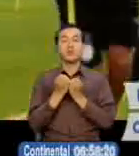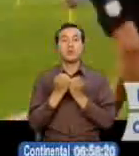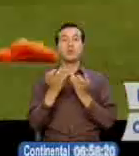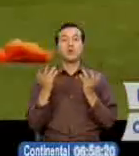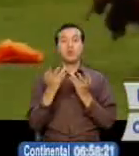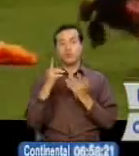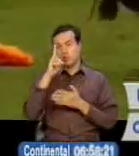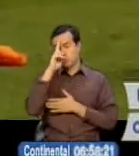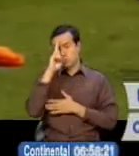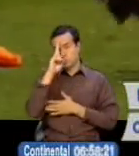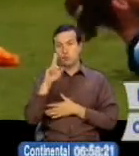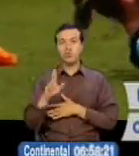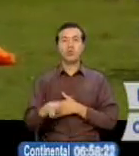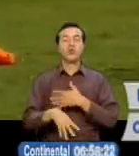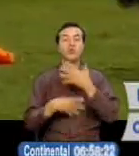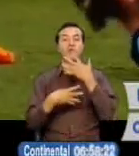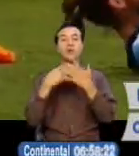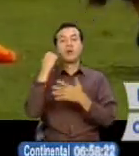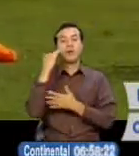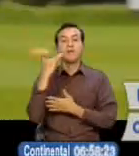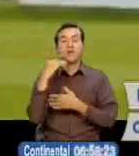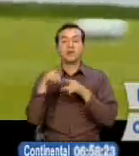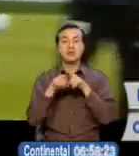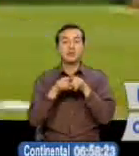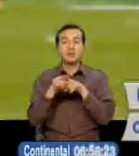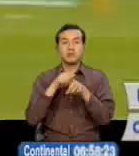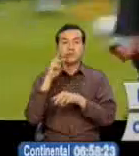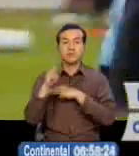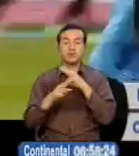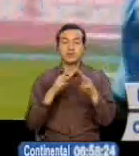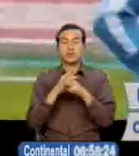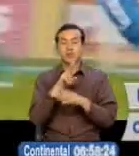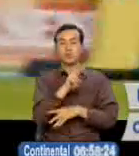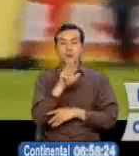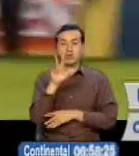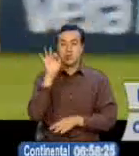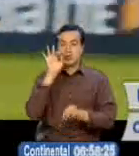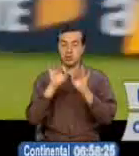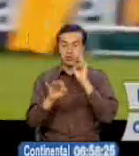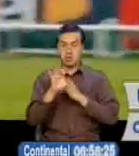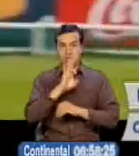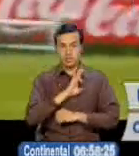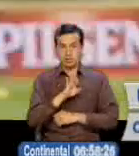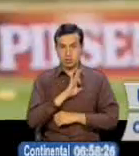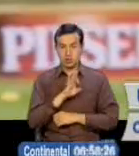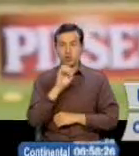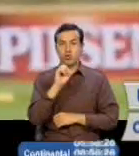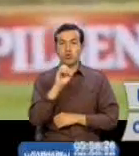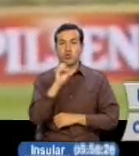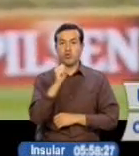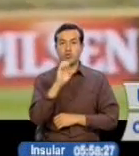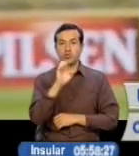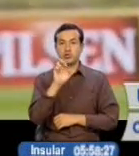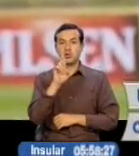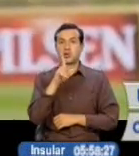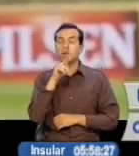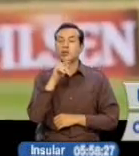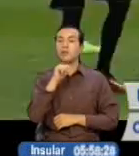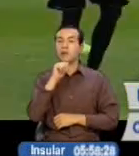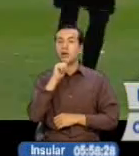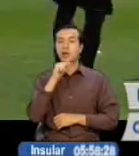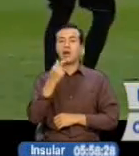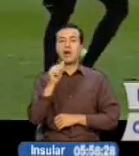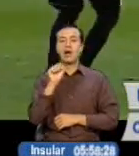la novena fecha de las eliminatorias sudamericanas. De los 23 escogidos por el maestro Oscar Washington Tavares, no podrá contar con